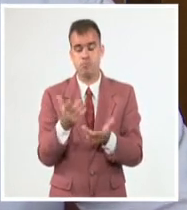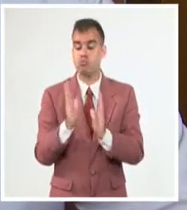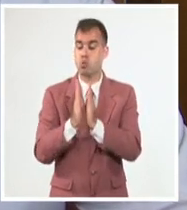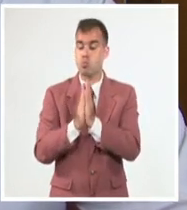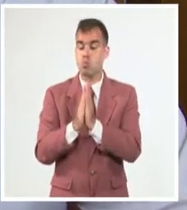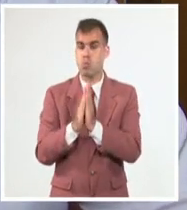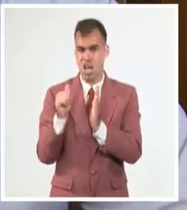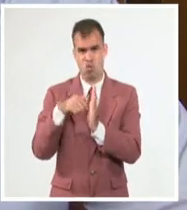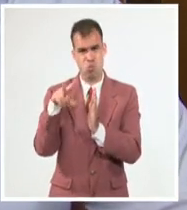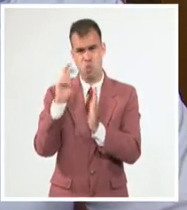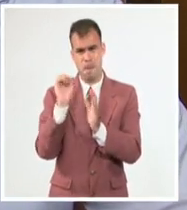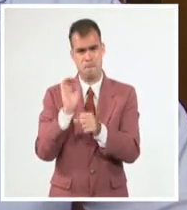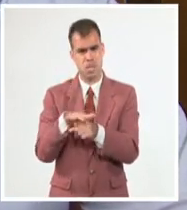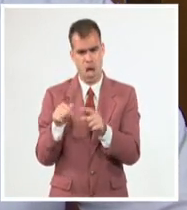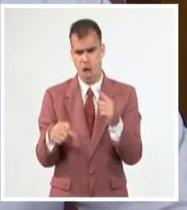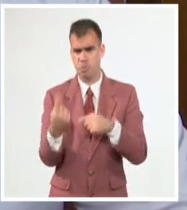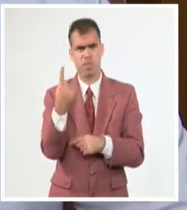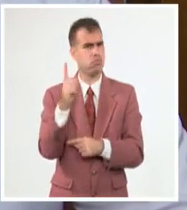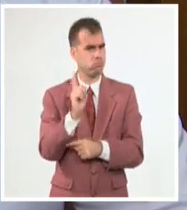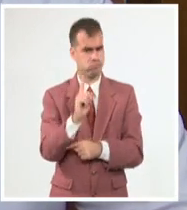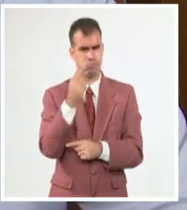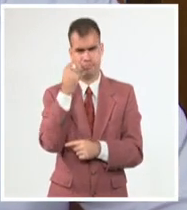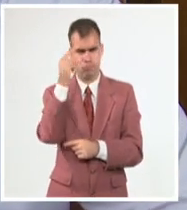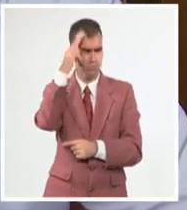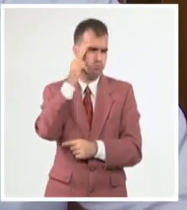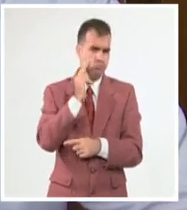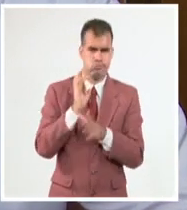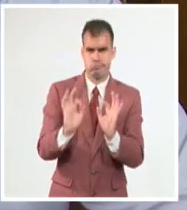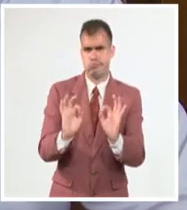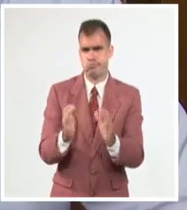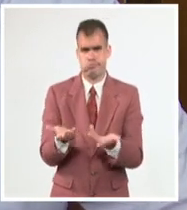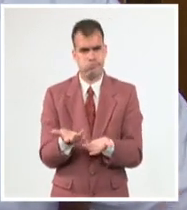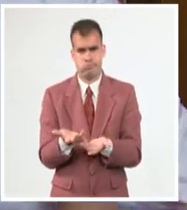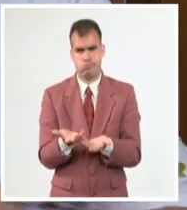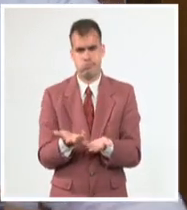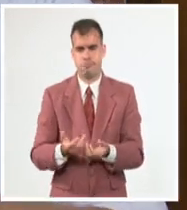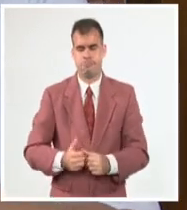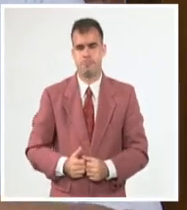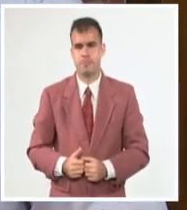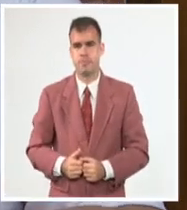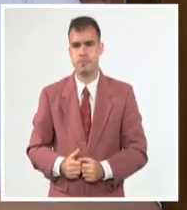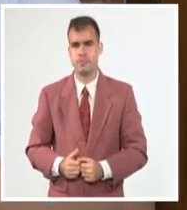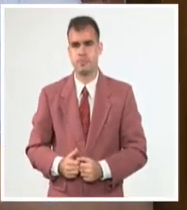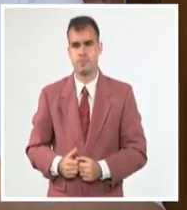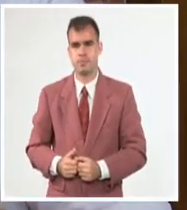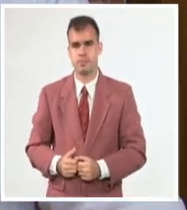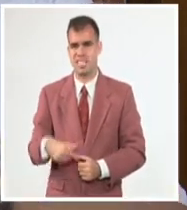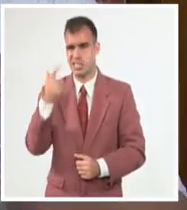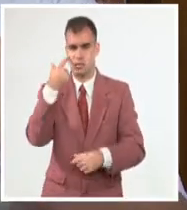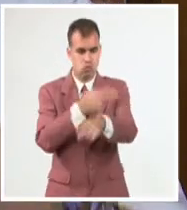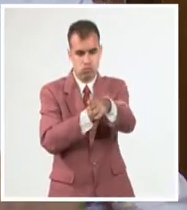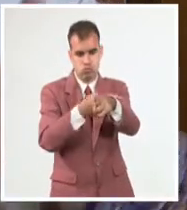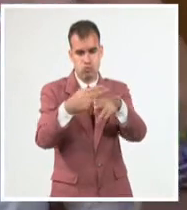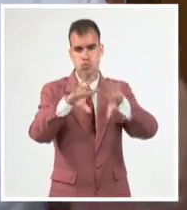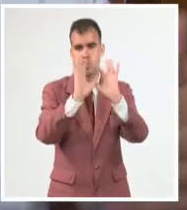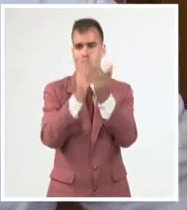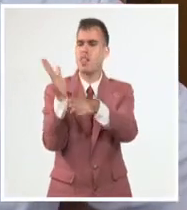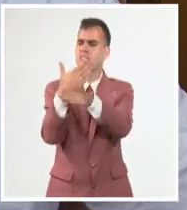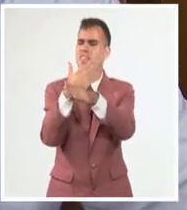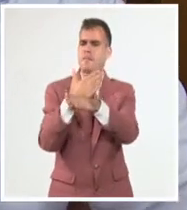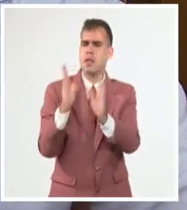son nuevas, no son actuales, son históricas. Cuando estudiamos la historia de las distintas